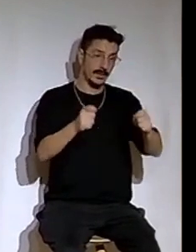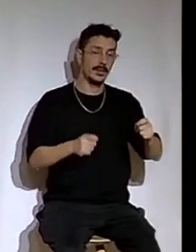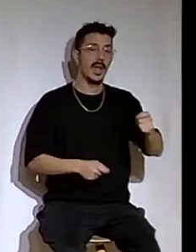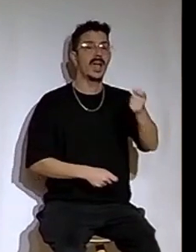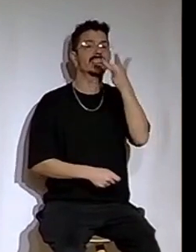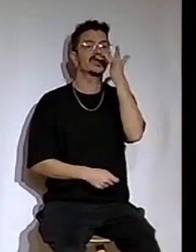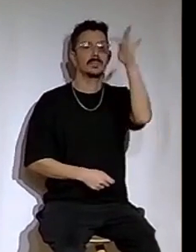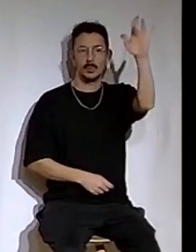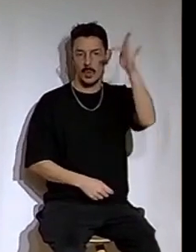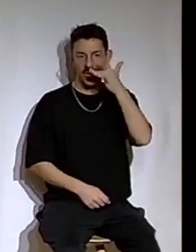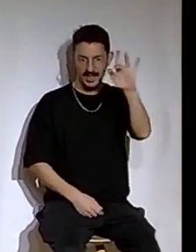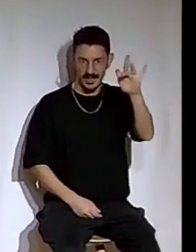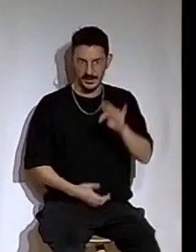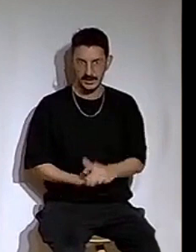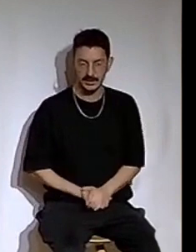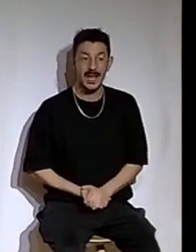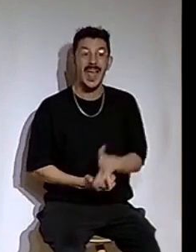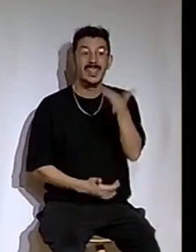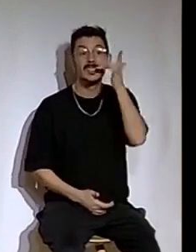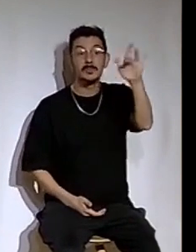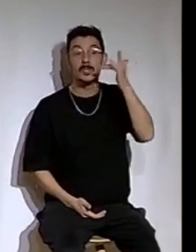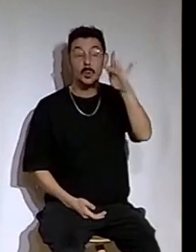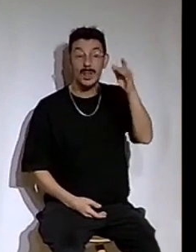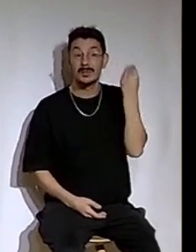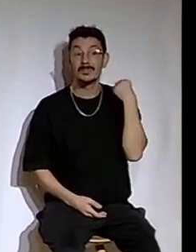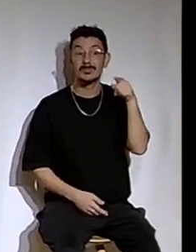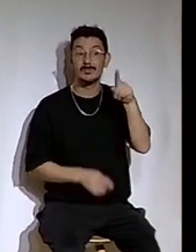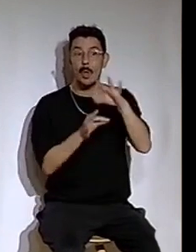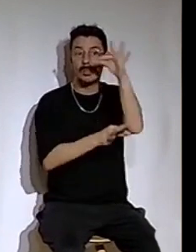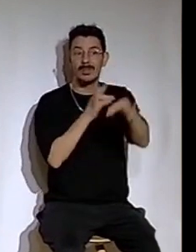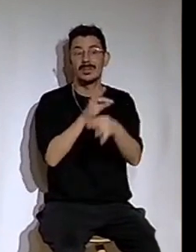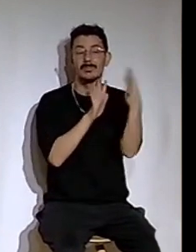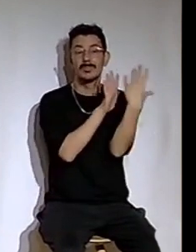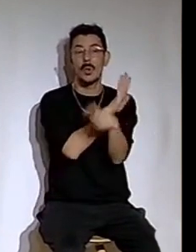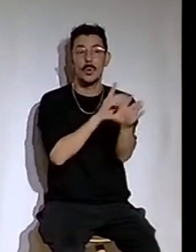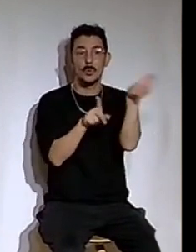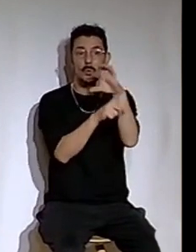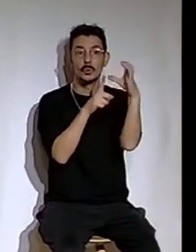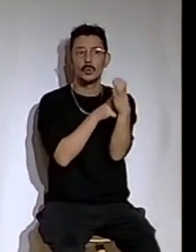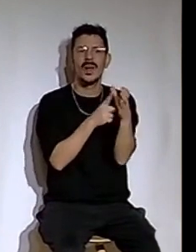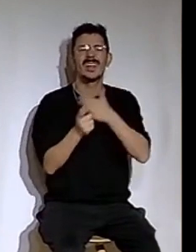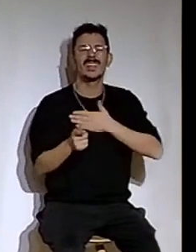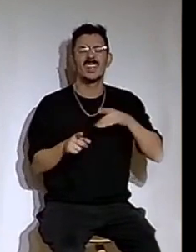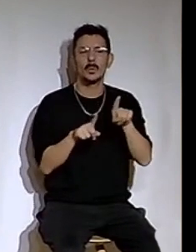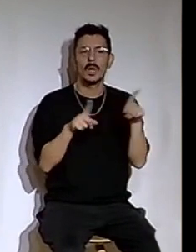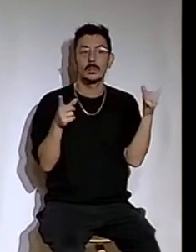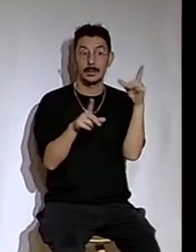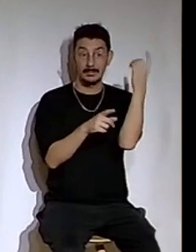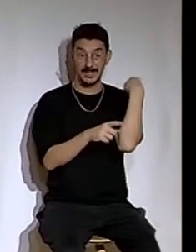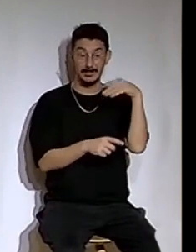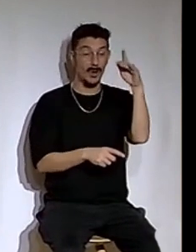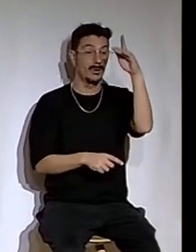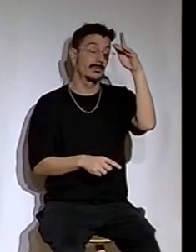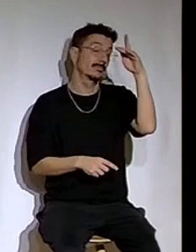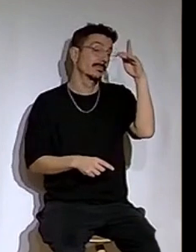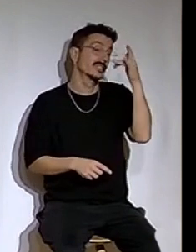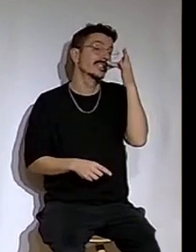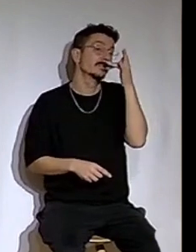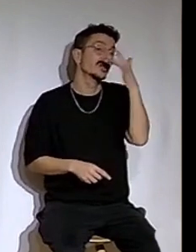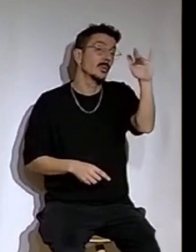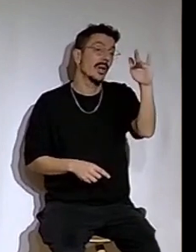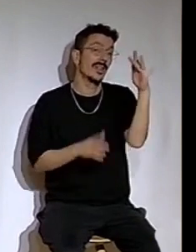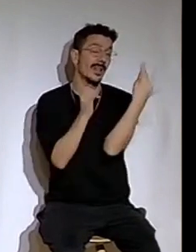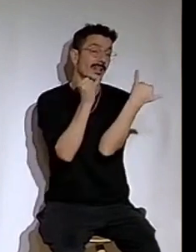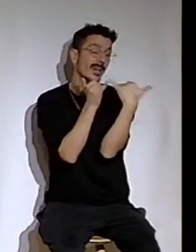espiritualidades que es un ciclo de programación cultural que quiere recuperar la espiritualidad como camino de liberación personal y